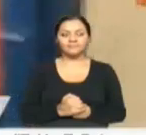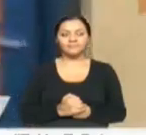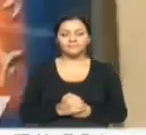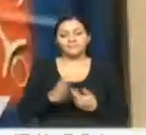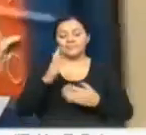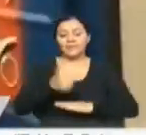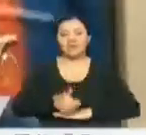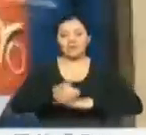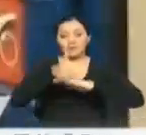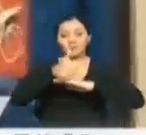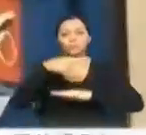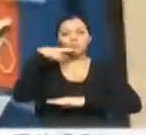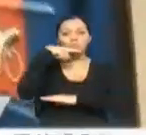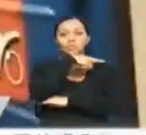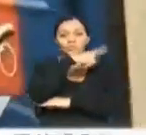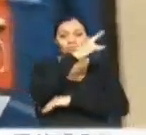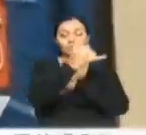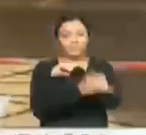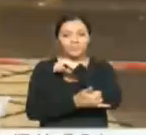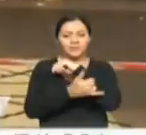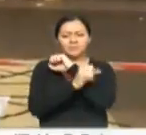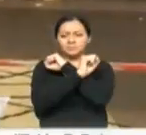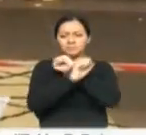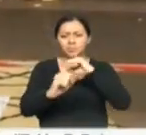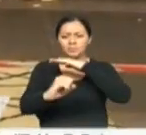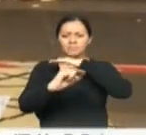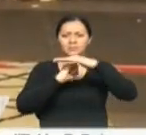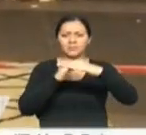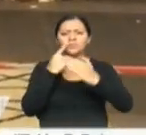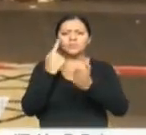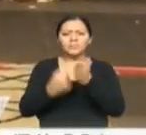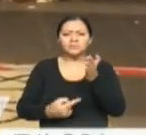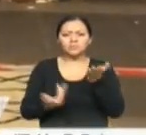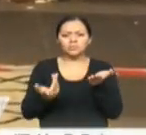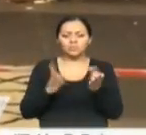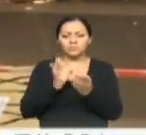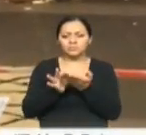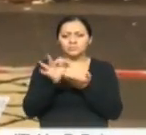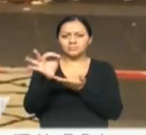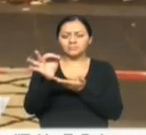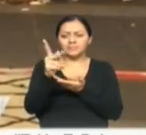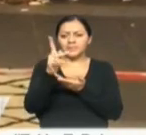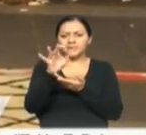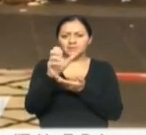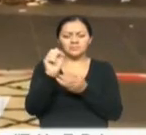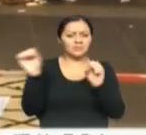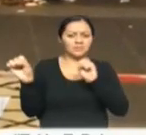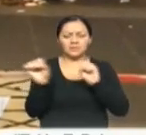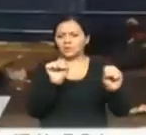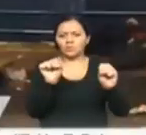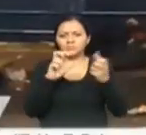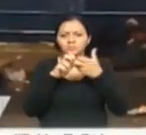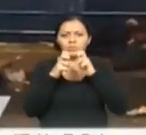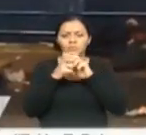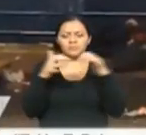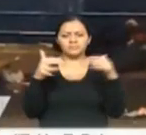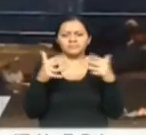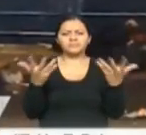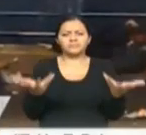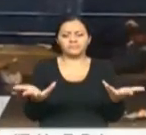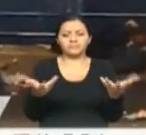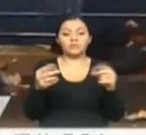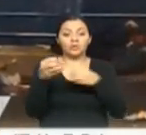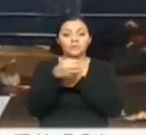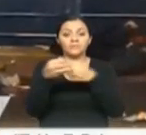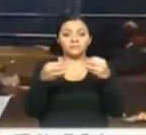Las autoridades rusas investigaban la explosión ocurrida en el metro de San Petersburgo como un acto terrorista. Agentes